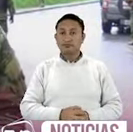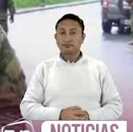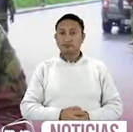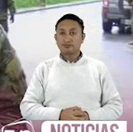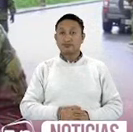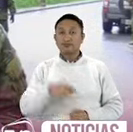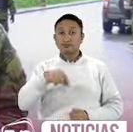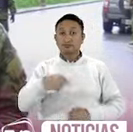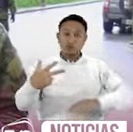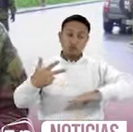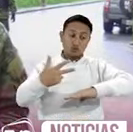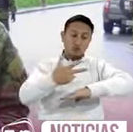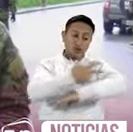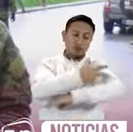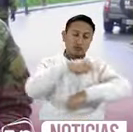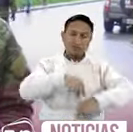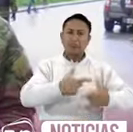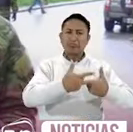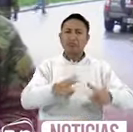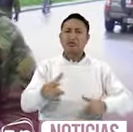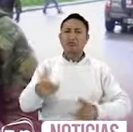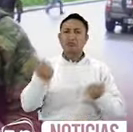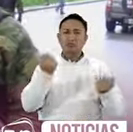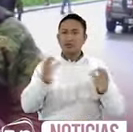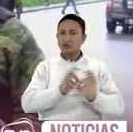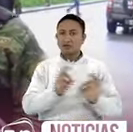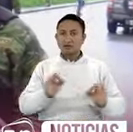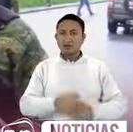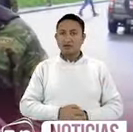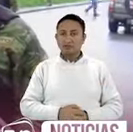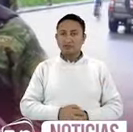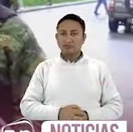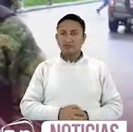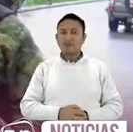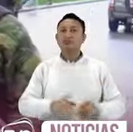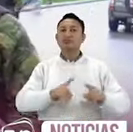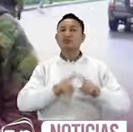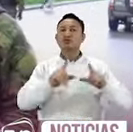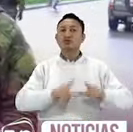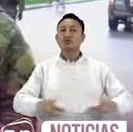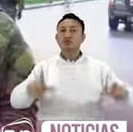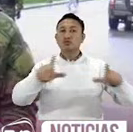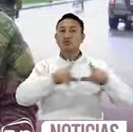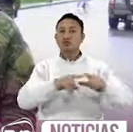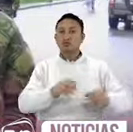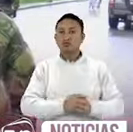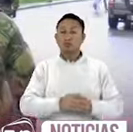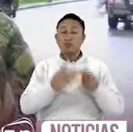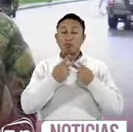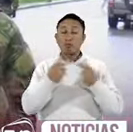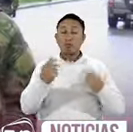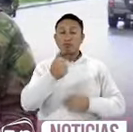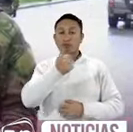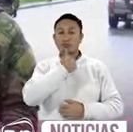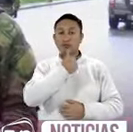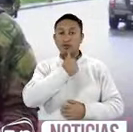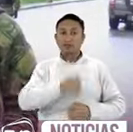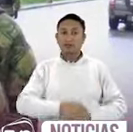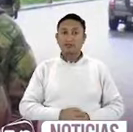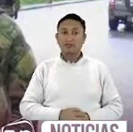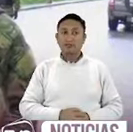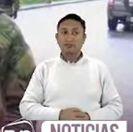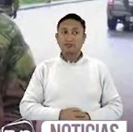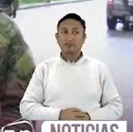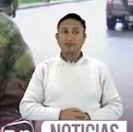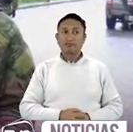pasar por estos, tienen una libre circulación por diferentes pasos, tanto públicos cuanto privados, que permiten